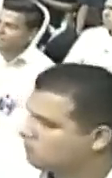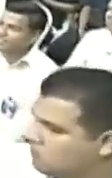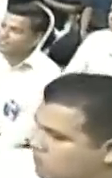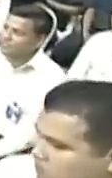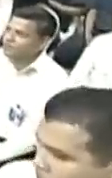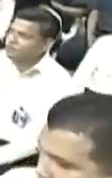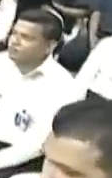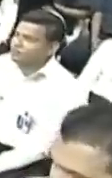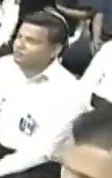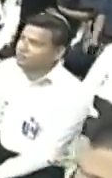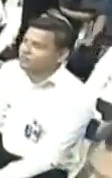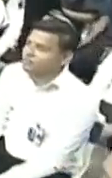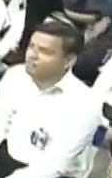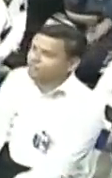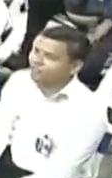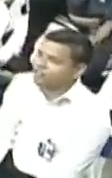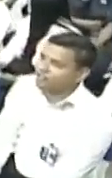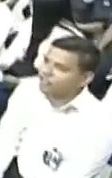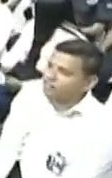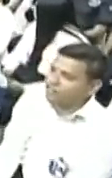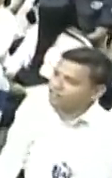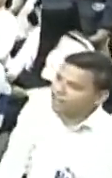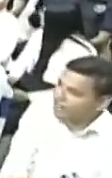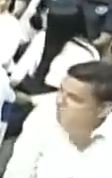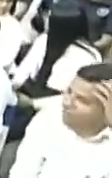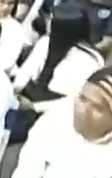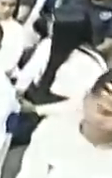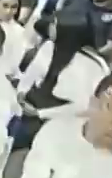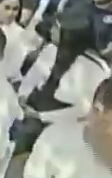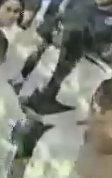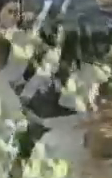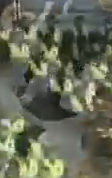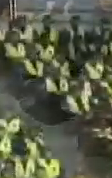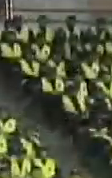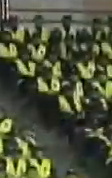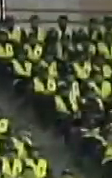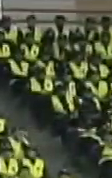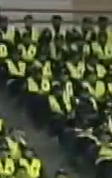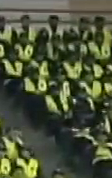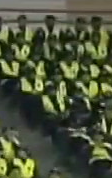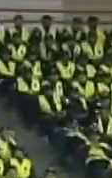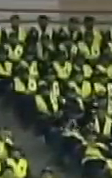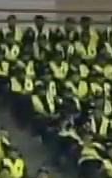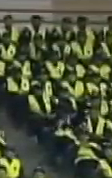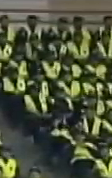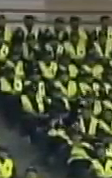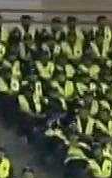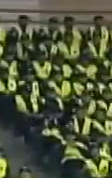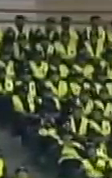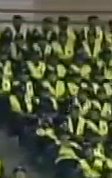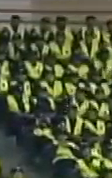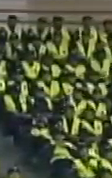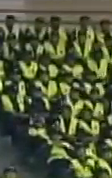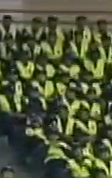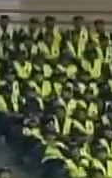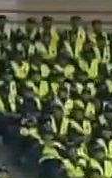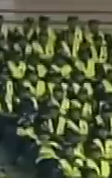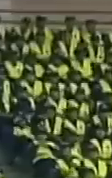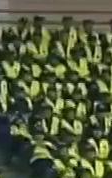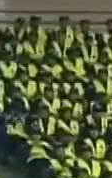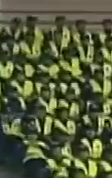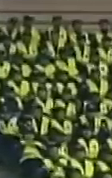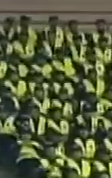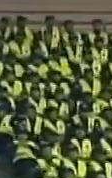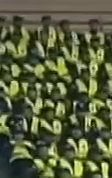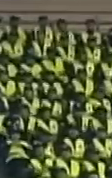ascensos, condecoraciones y graduación de promoción de agentes, profesionales, exfuncionarios, proceso 1 y 2, 2023